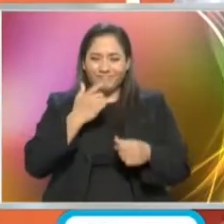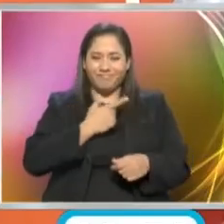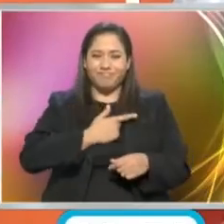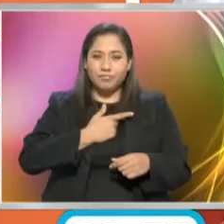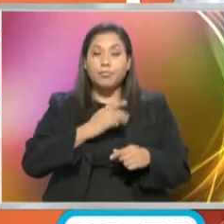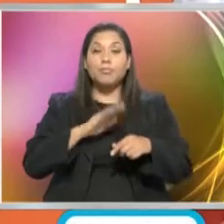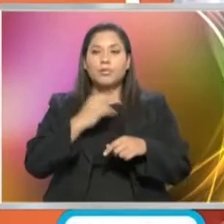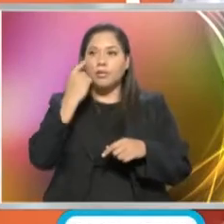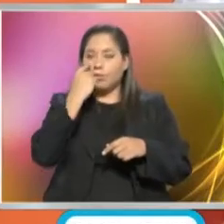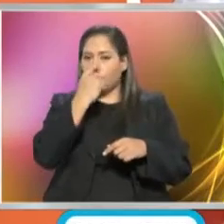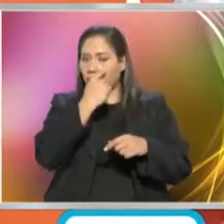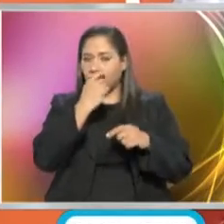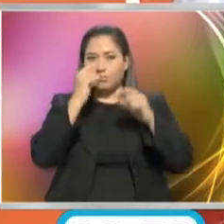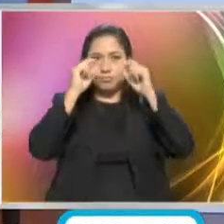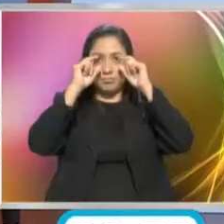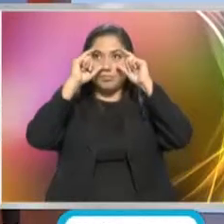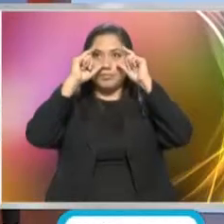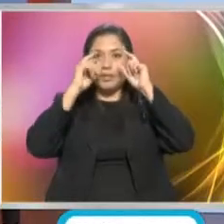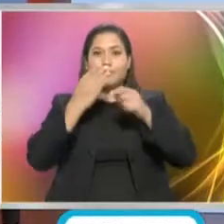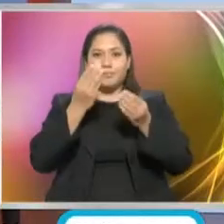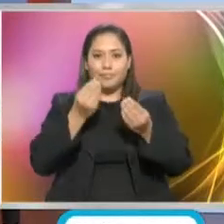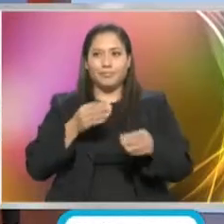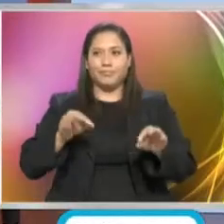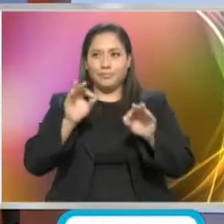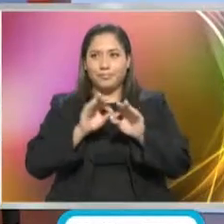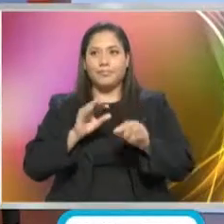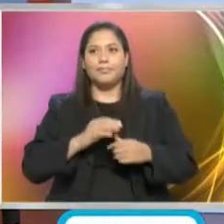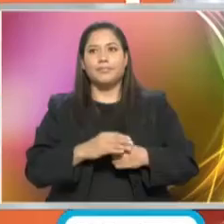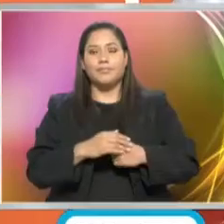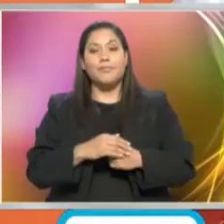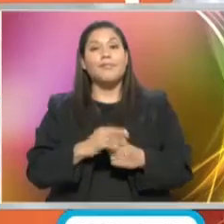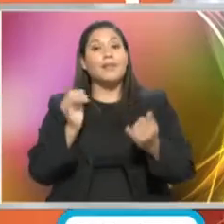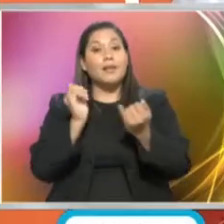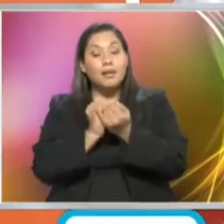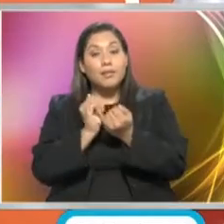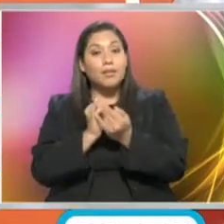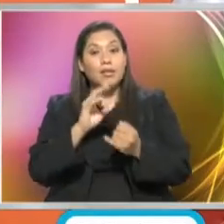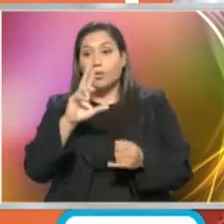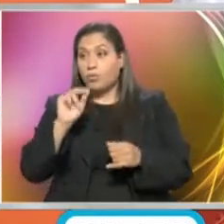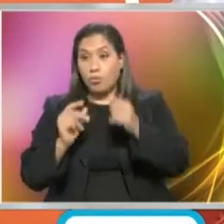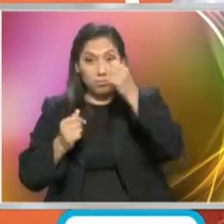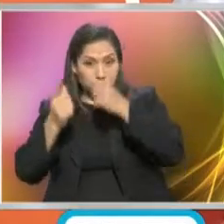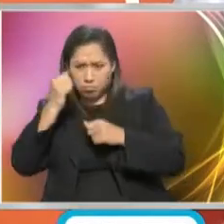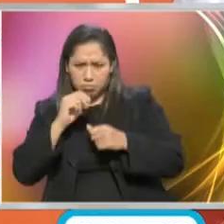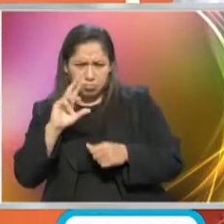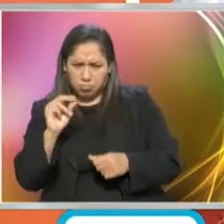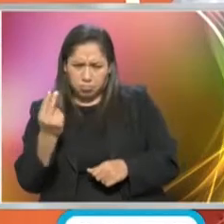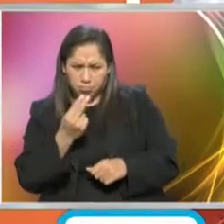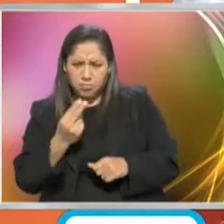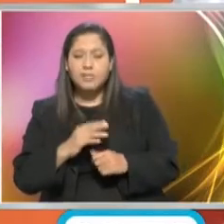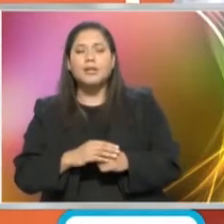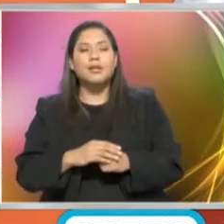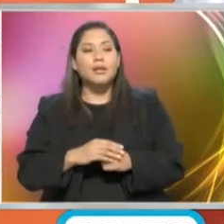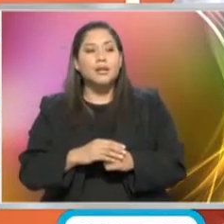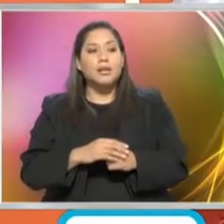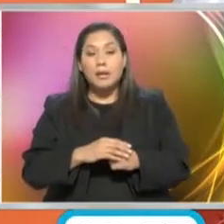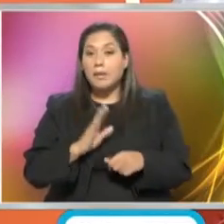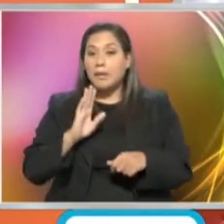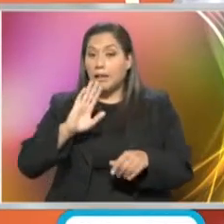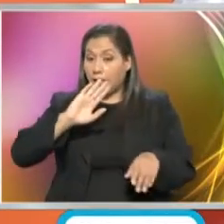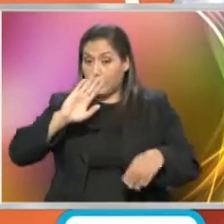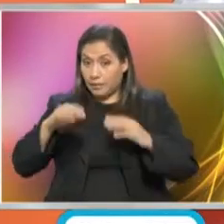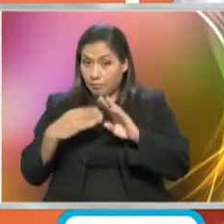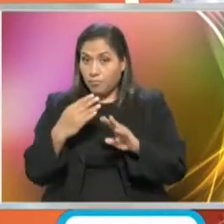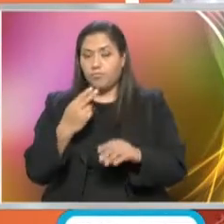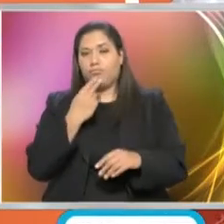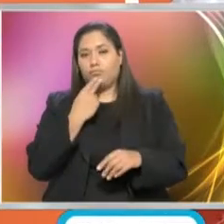la mirada es algo muy, muy importante, ¿no? Muy bien, y claro. en cuanto a los procedimientos no quirúrgicos, el procedimiento que a nivel mundial